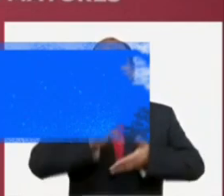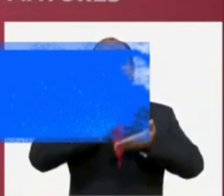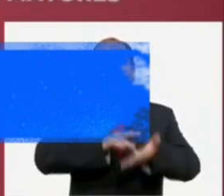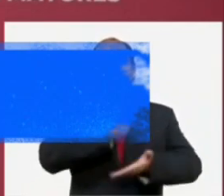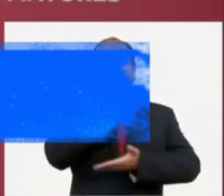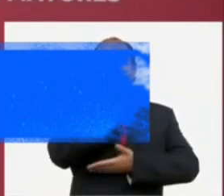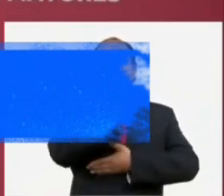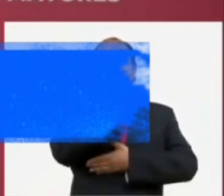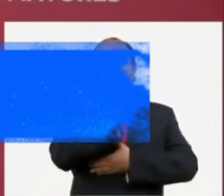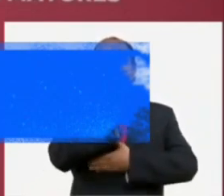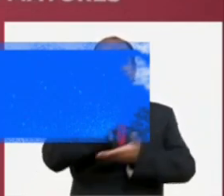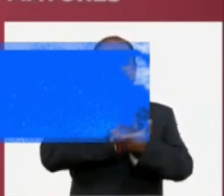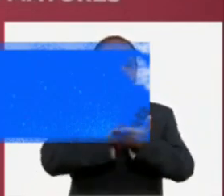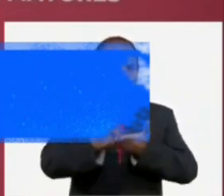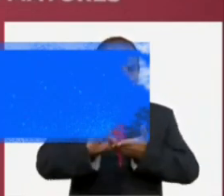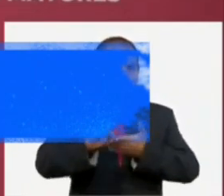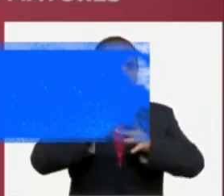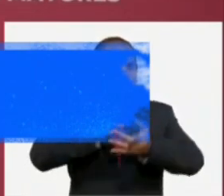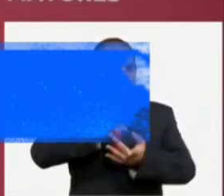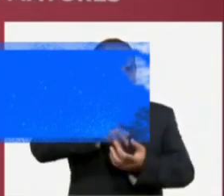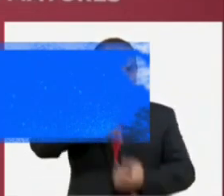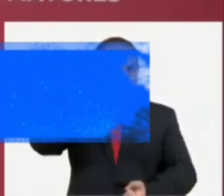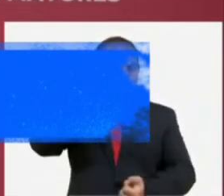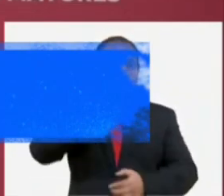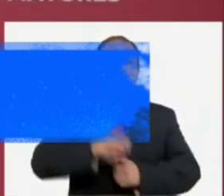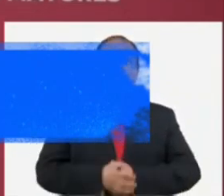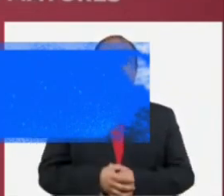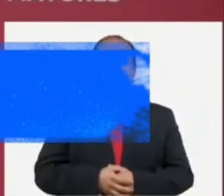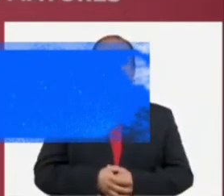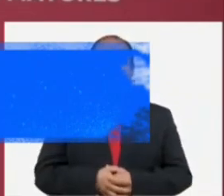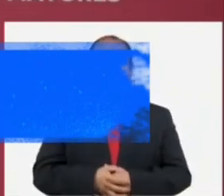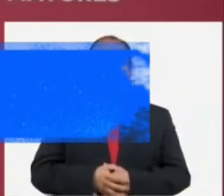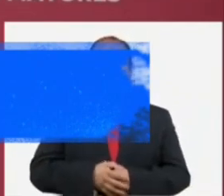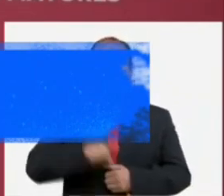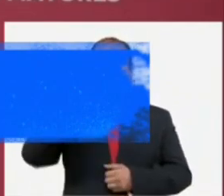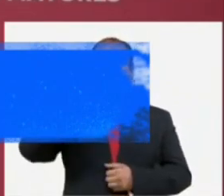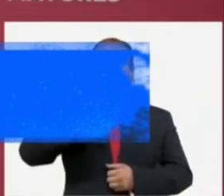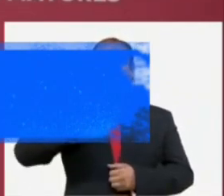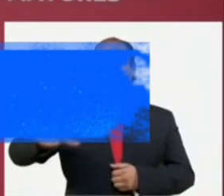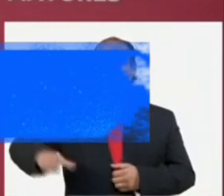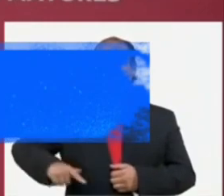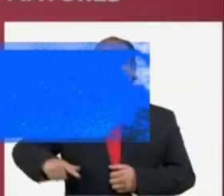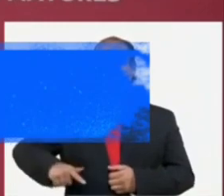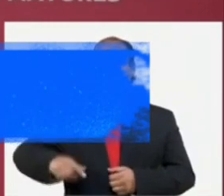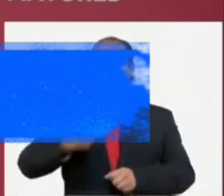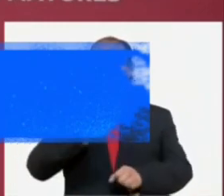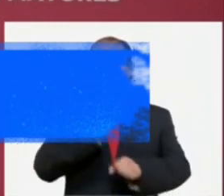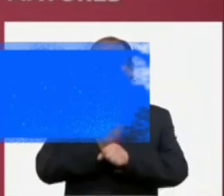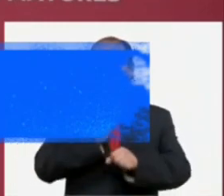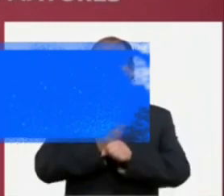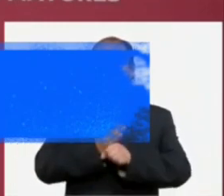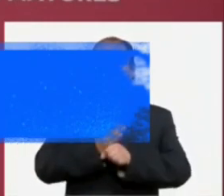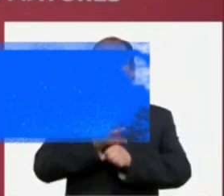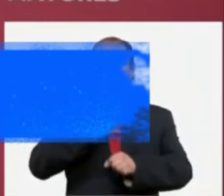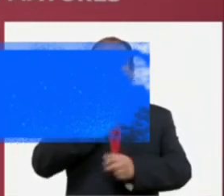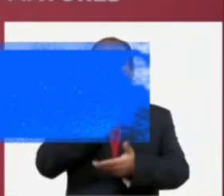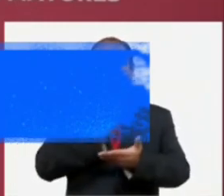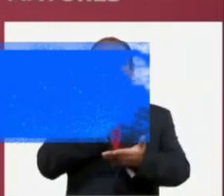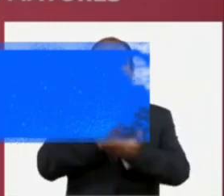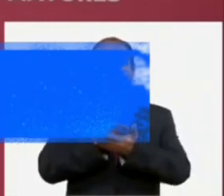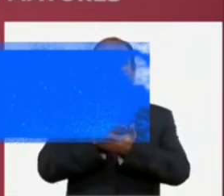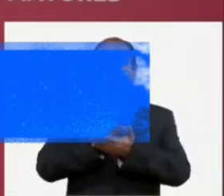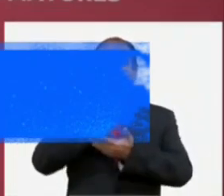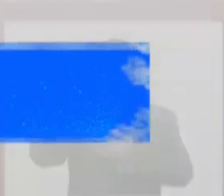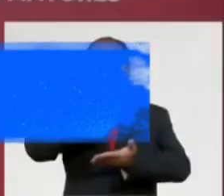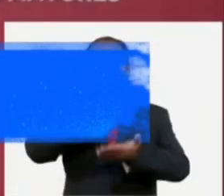que es un derecho que este gobierno se planteó en una iniciativa a la cámara